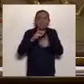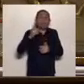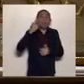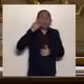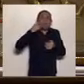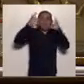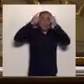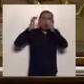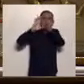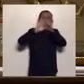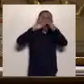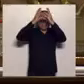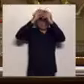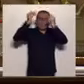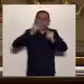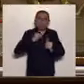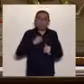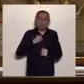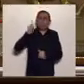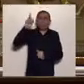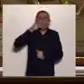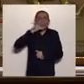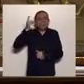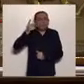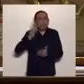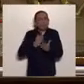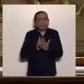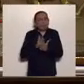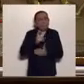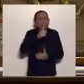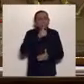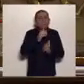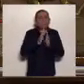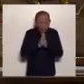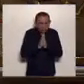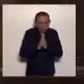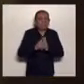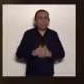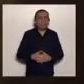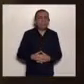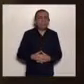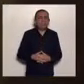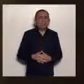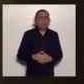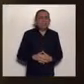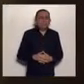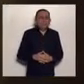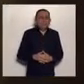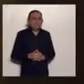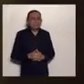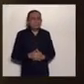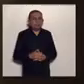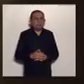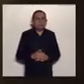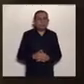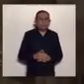reina contigo en la unidad del Espíritu Santo y es Dios por los siglos de los siglos. Amén.